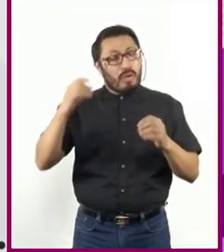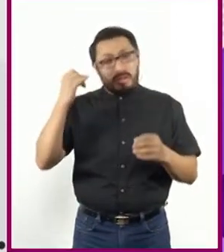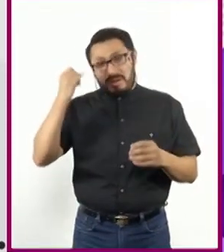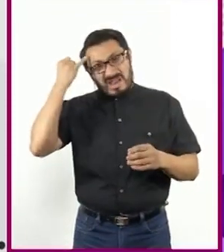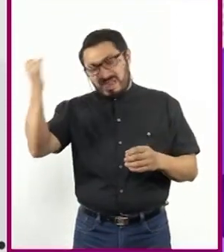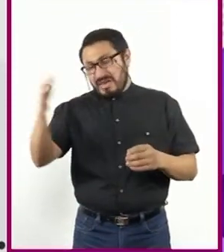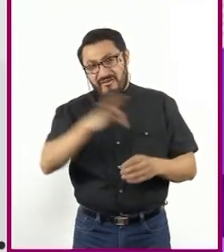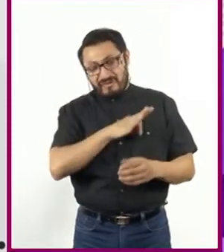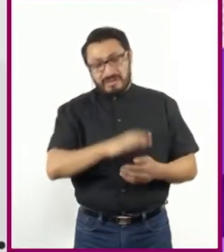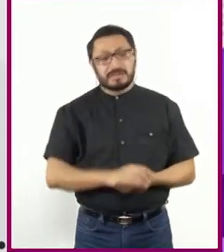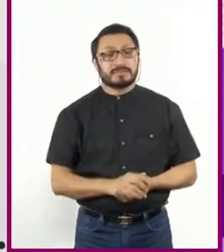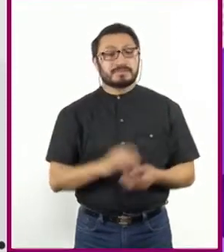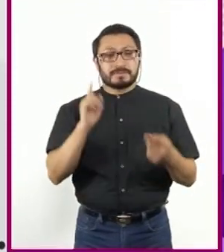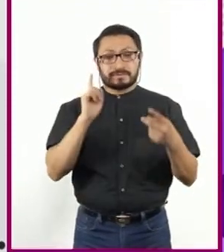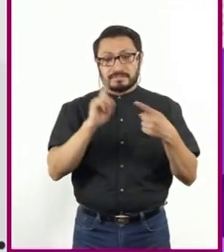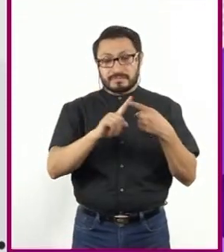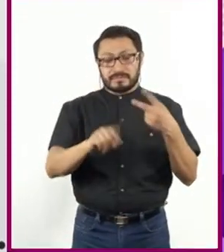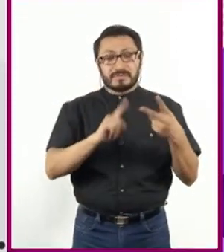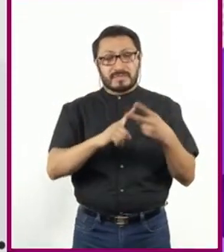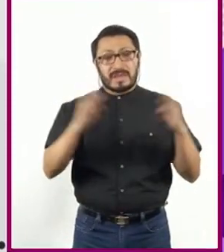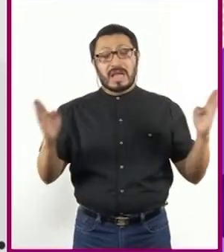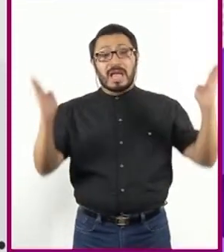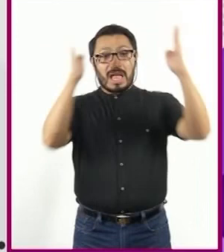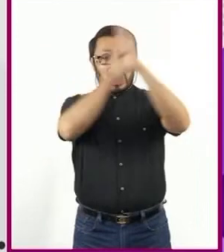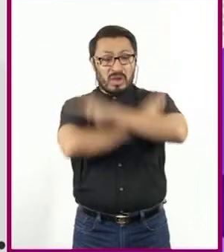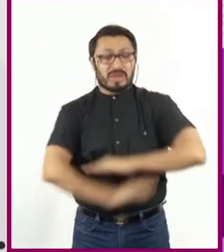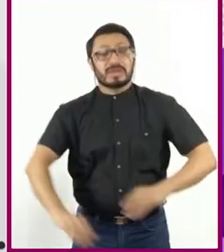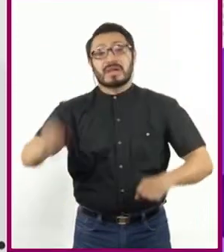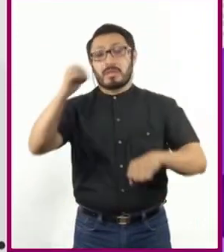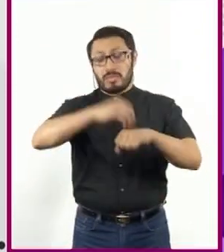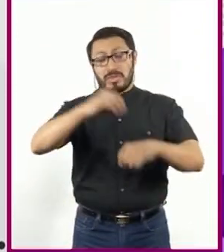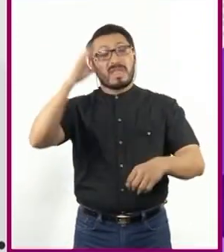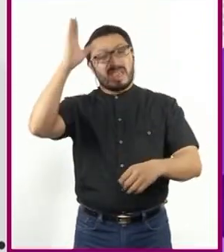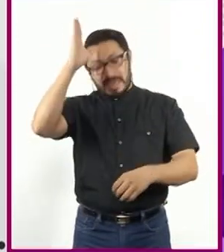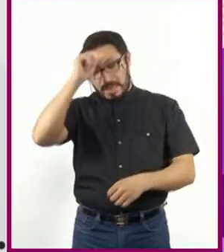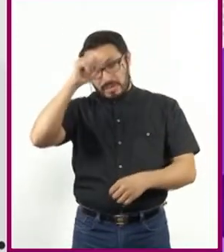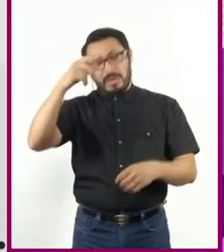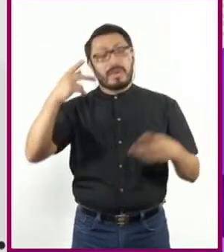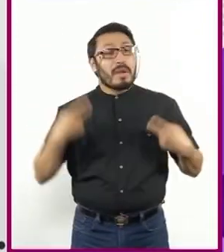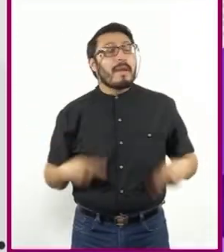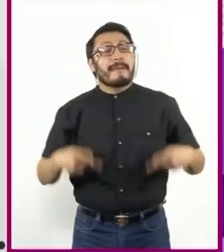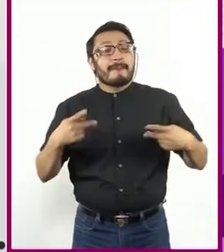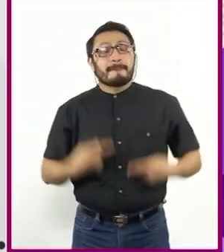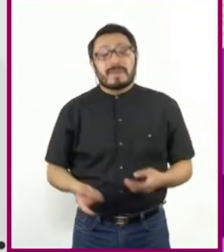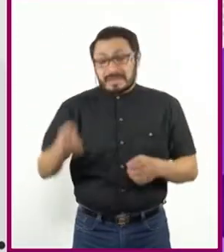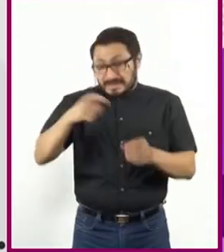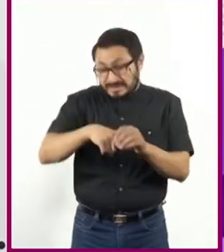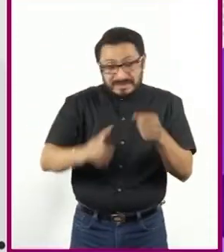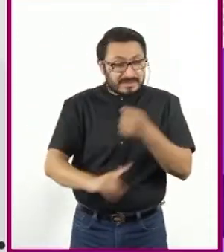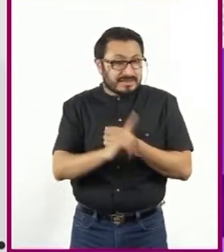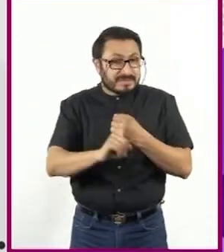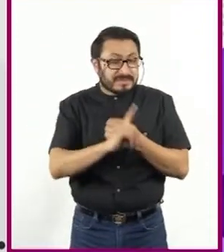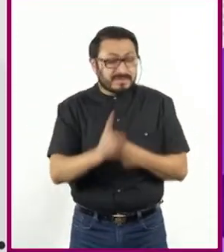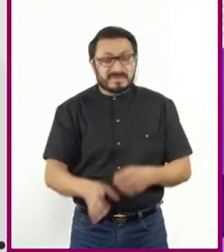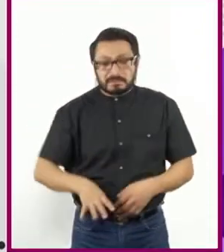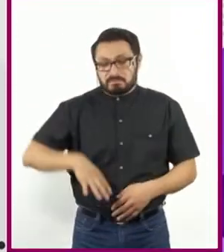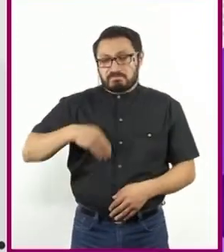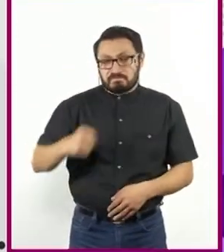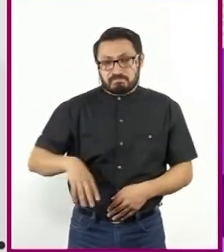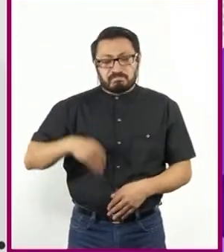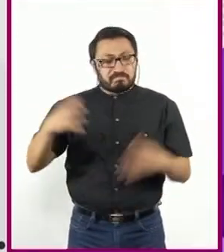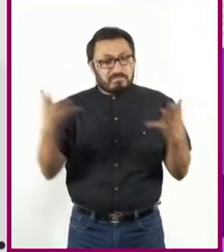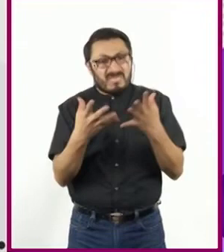La reconciliación, llegar a acuerdos entre las partes involucradas en el conflicto y tratar de